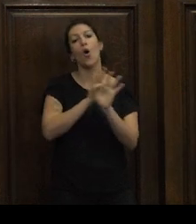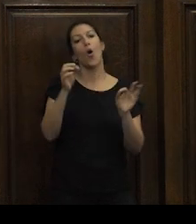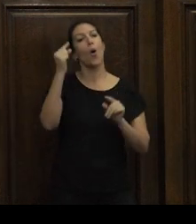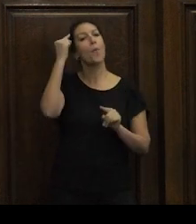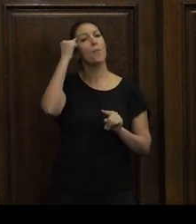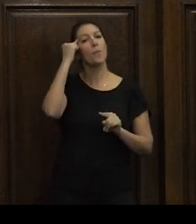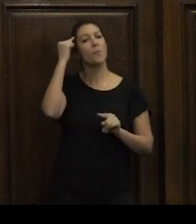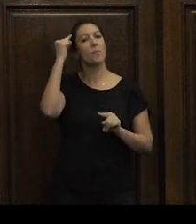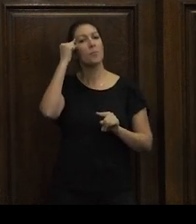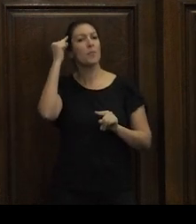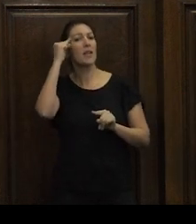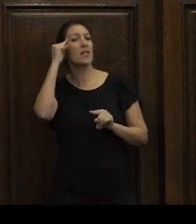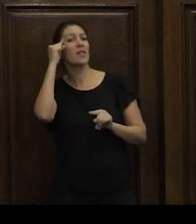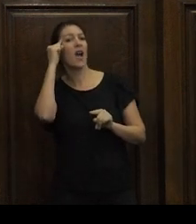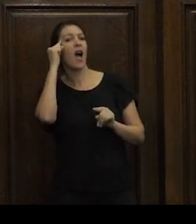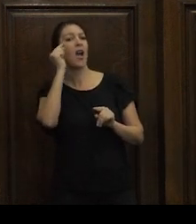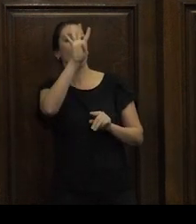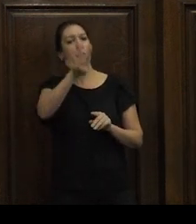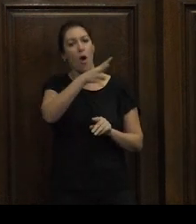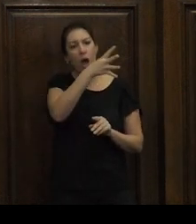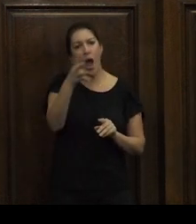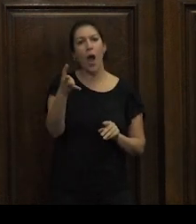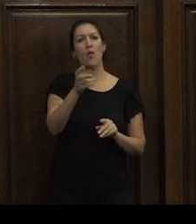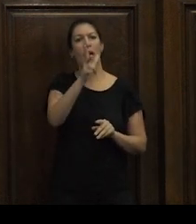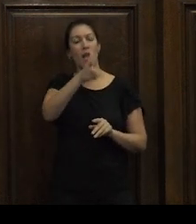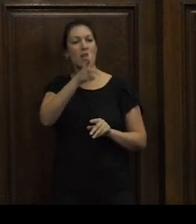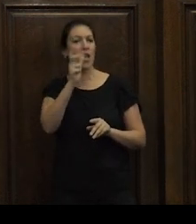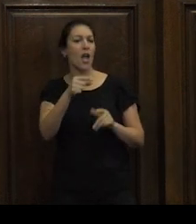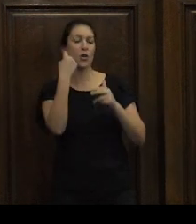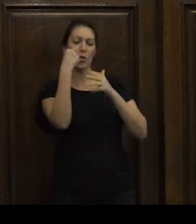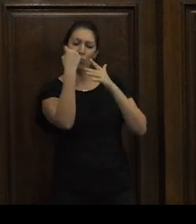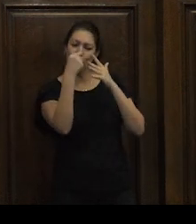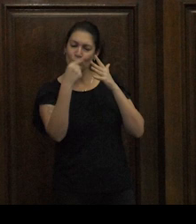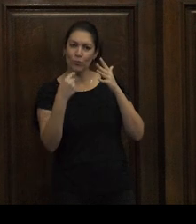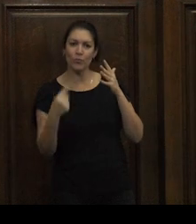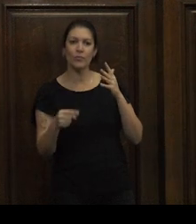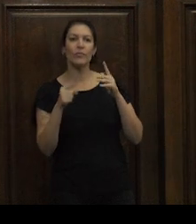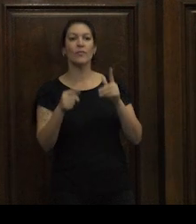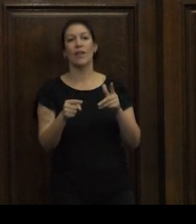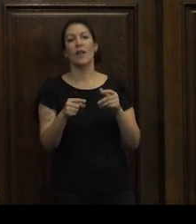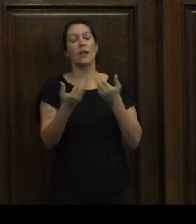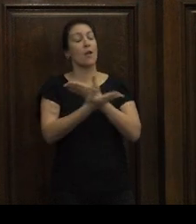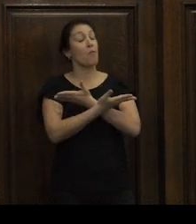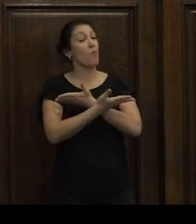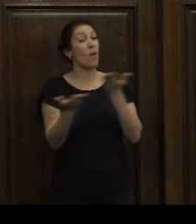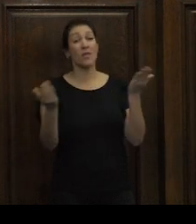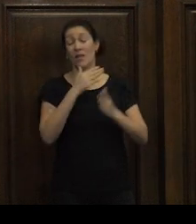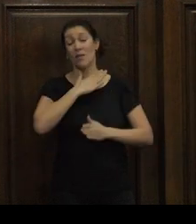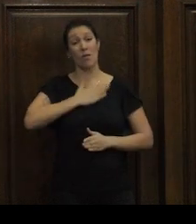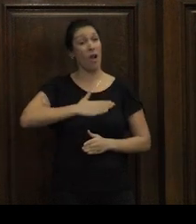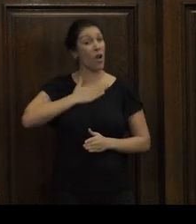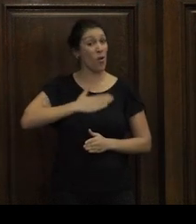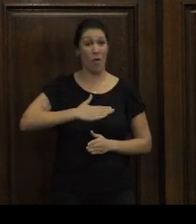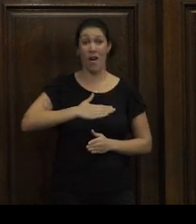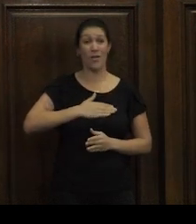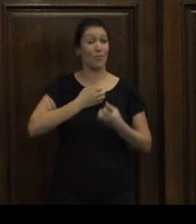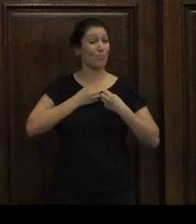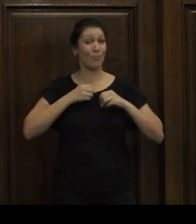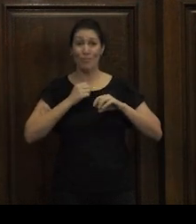pensar en Weber y las jaulas de hierro, etcétera, entre muchos otros diagnósticos del malestar moderno